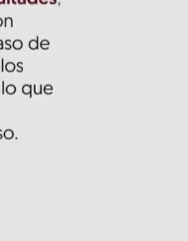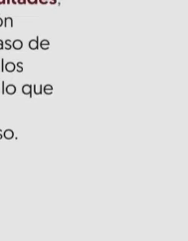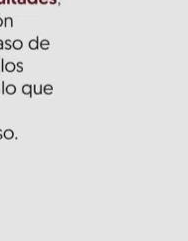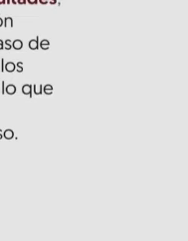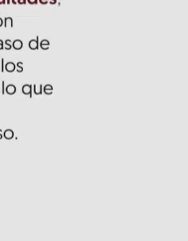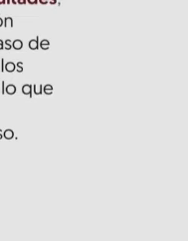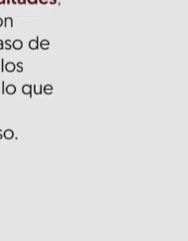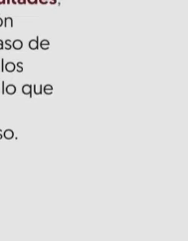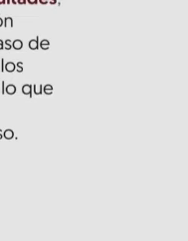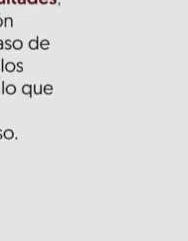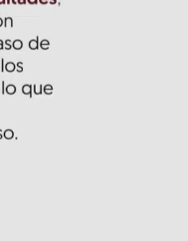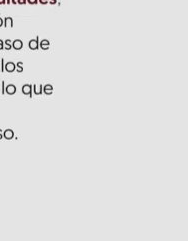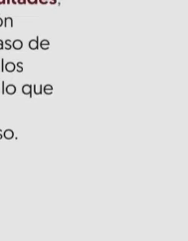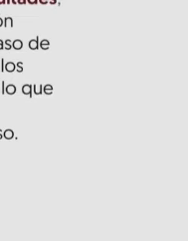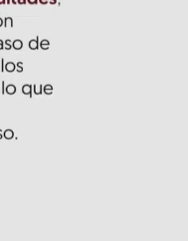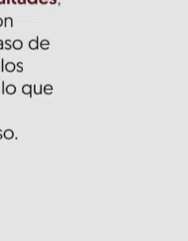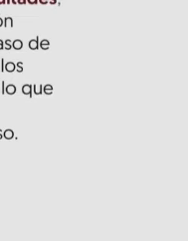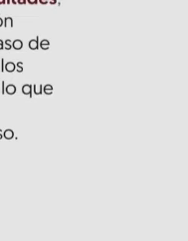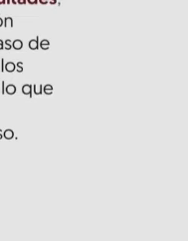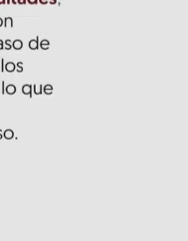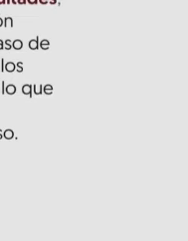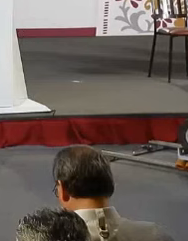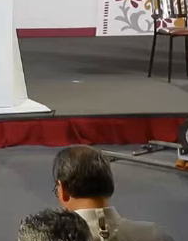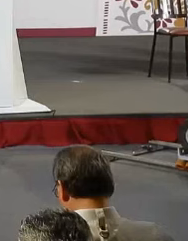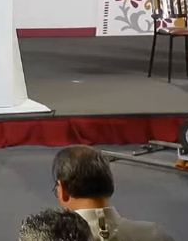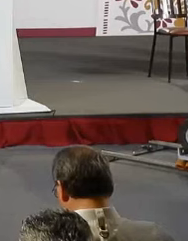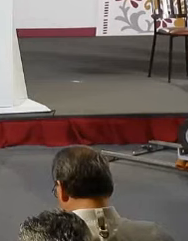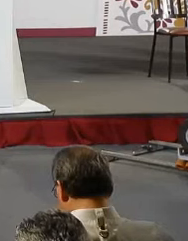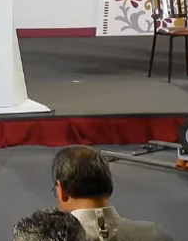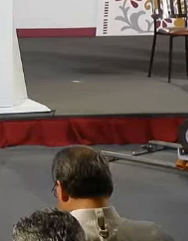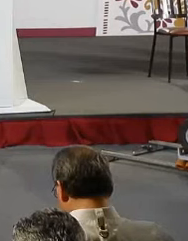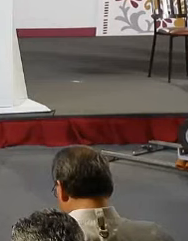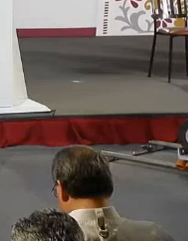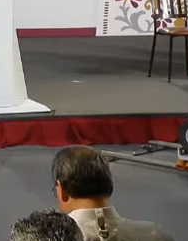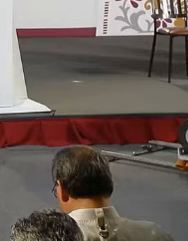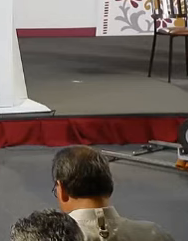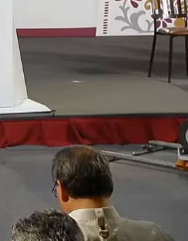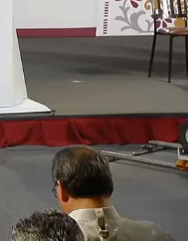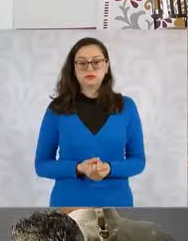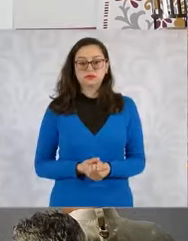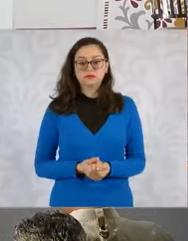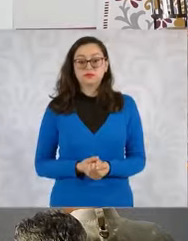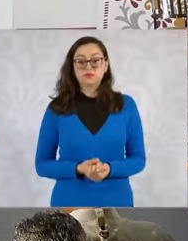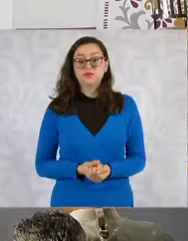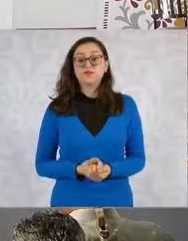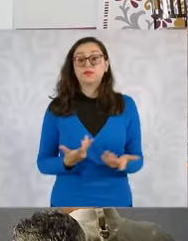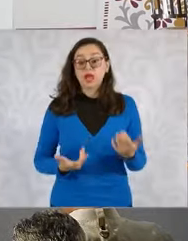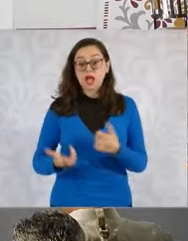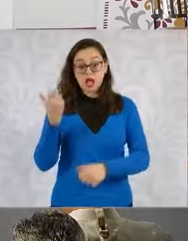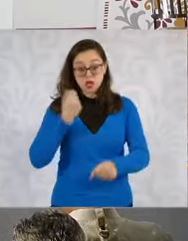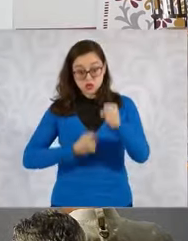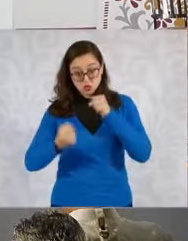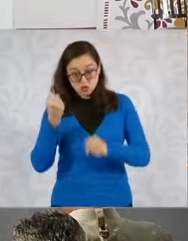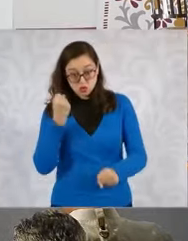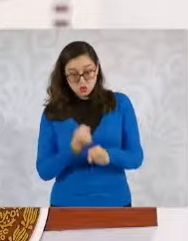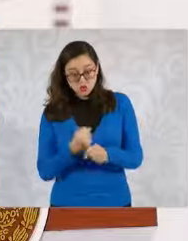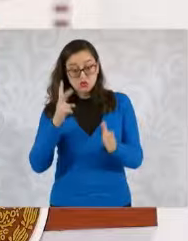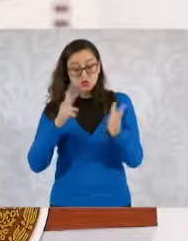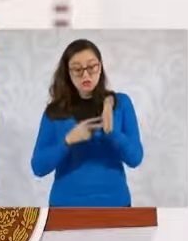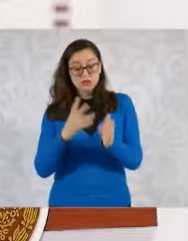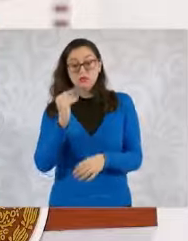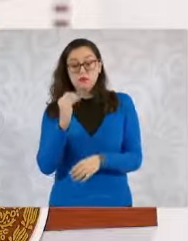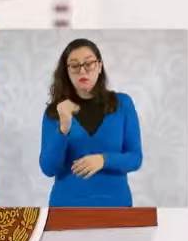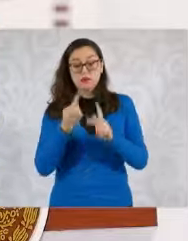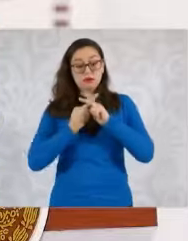Procuraduría General de la República y que fue hasta el año